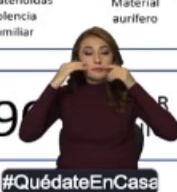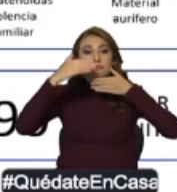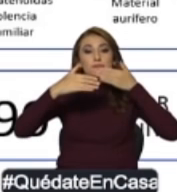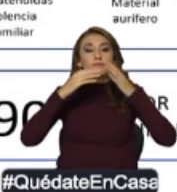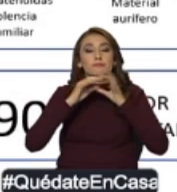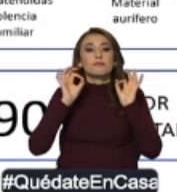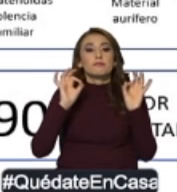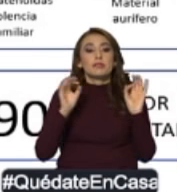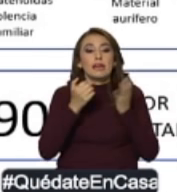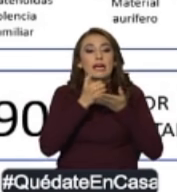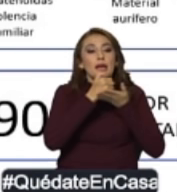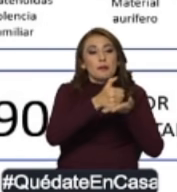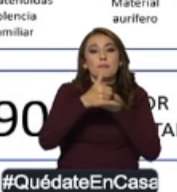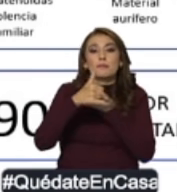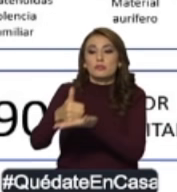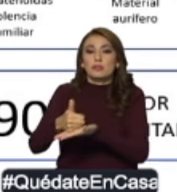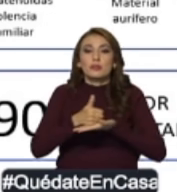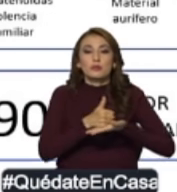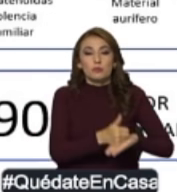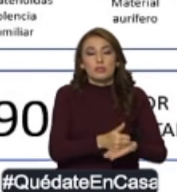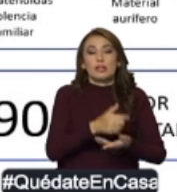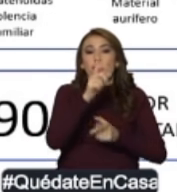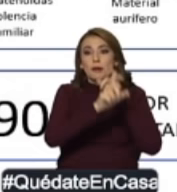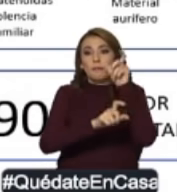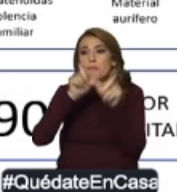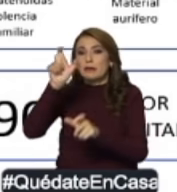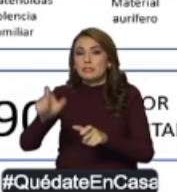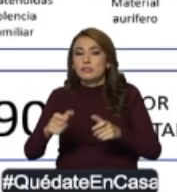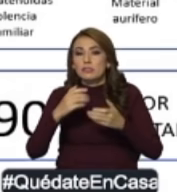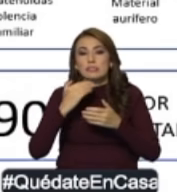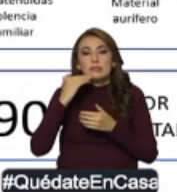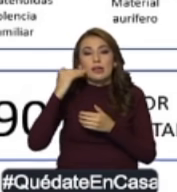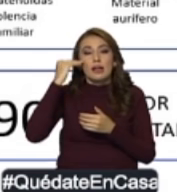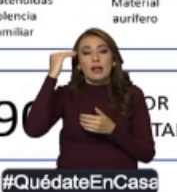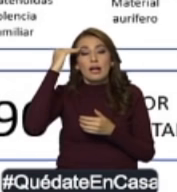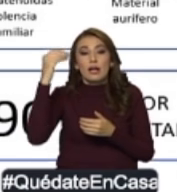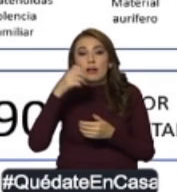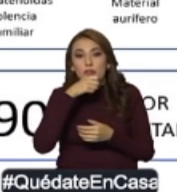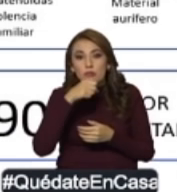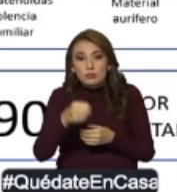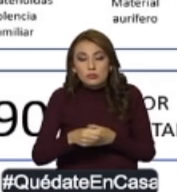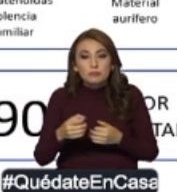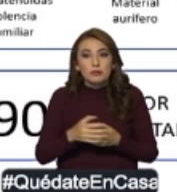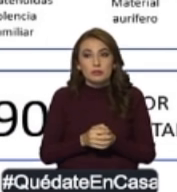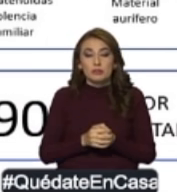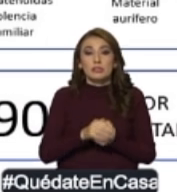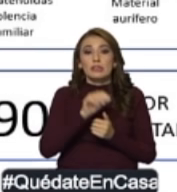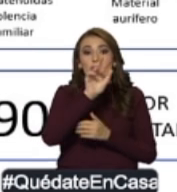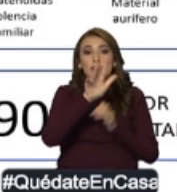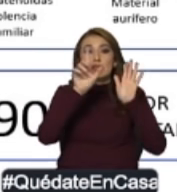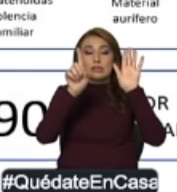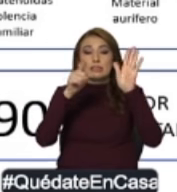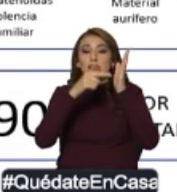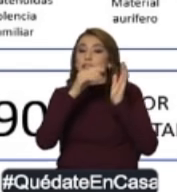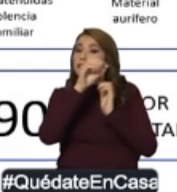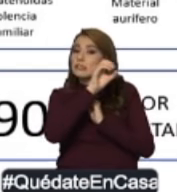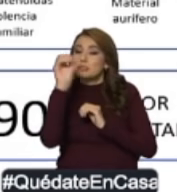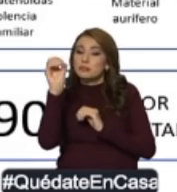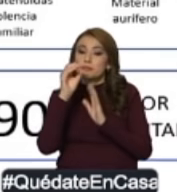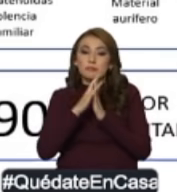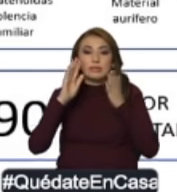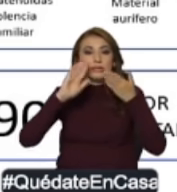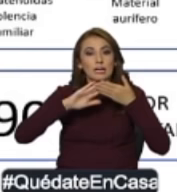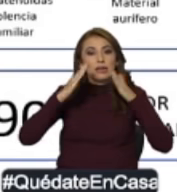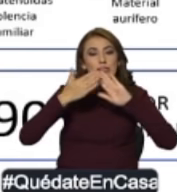Hemos ayudado a personas y adultos mayores. Se han hecho más de 36.226 acciones